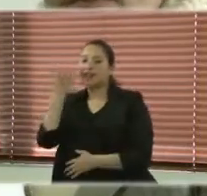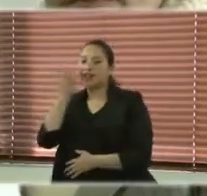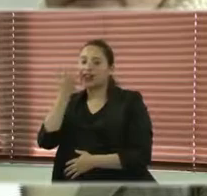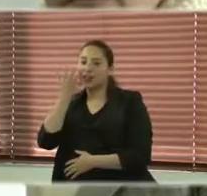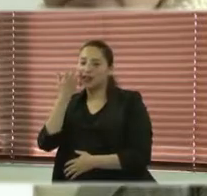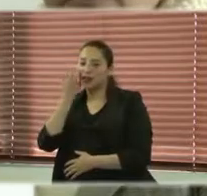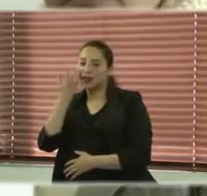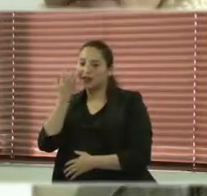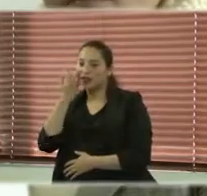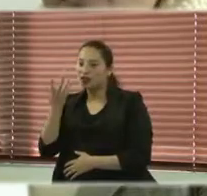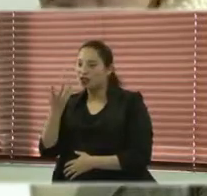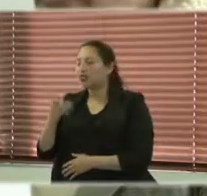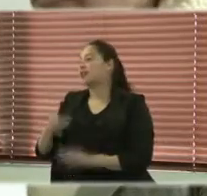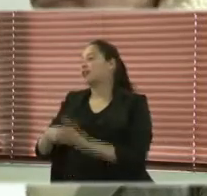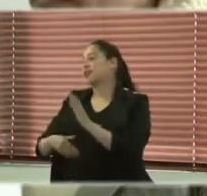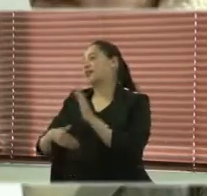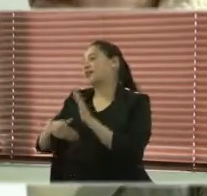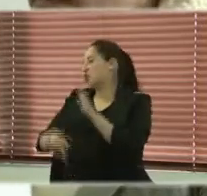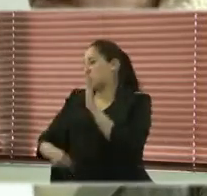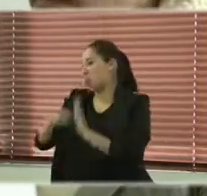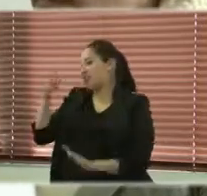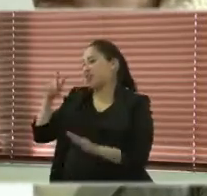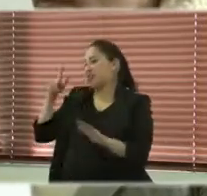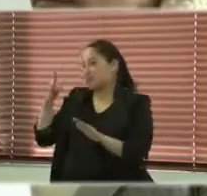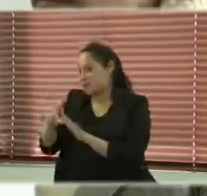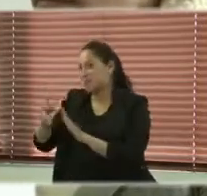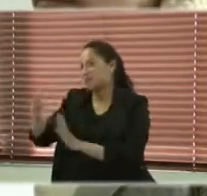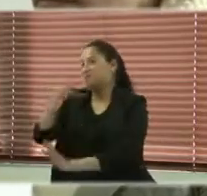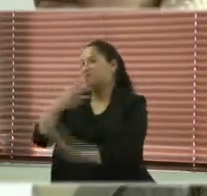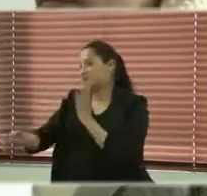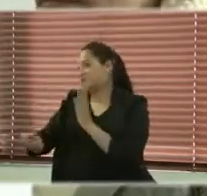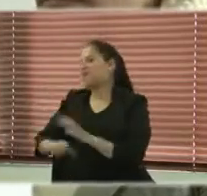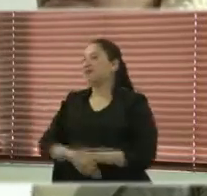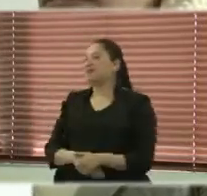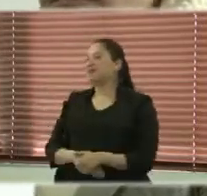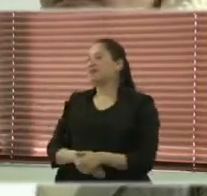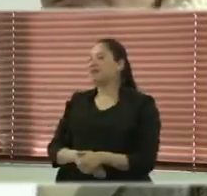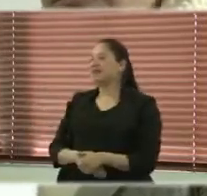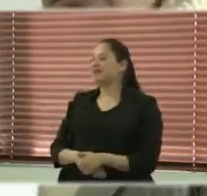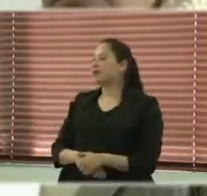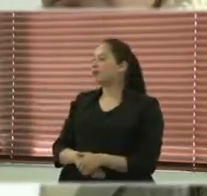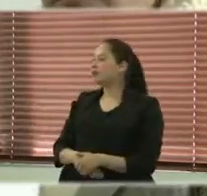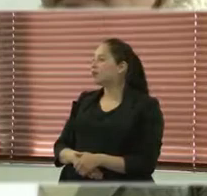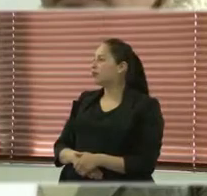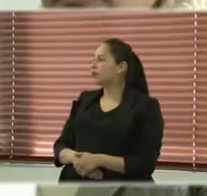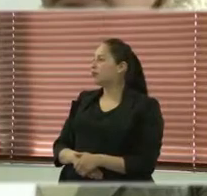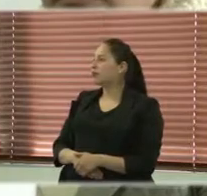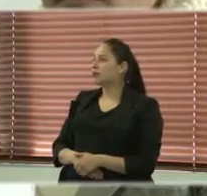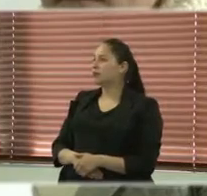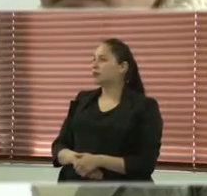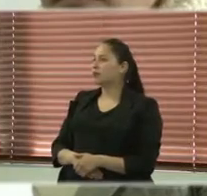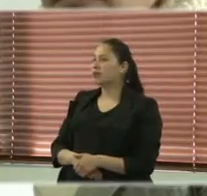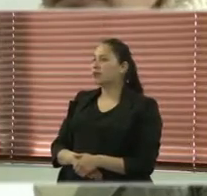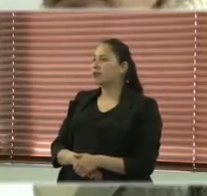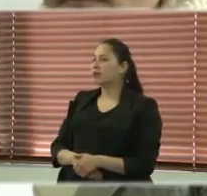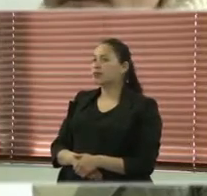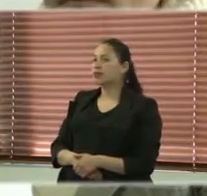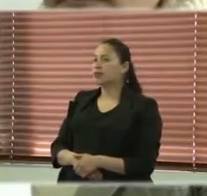frente al derecho de las mujeres a tomar una decisión frente a la continuación de ese embarazo